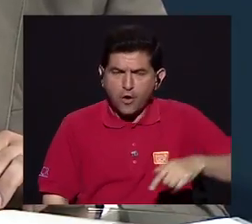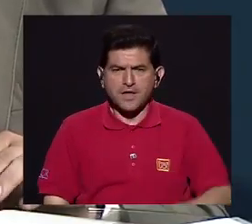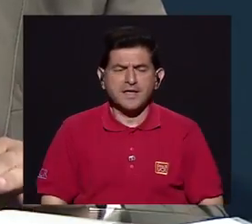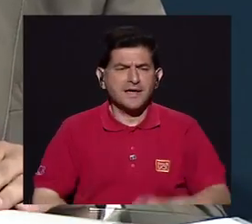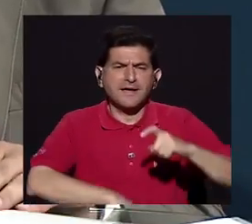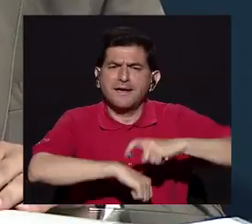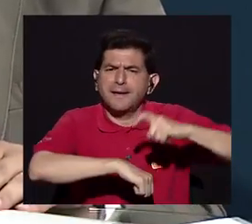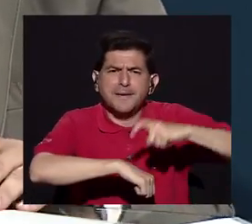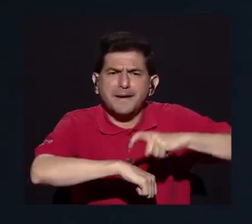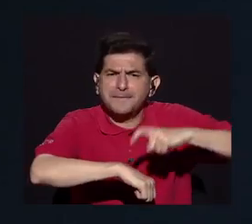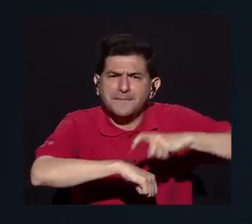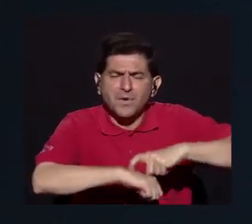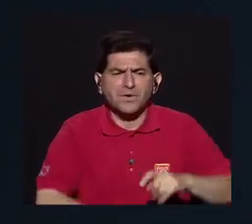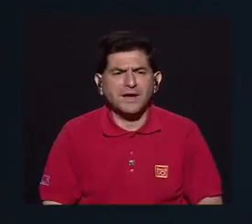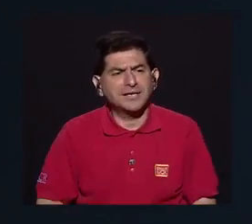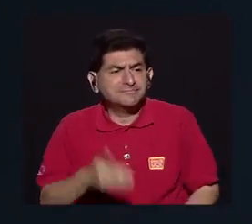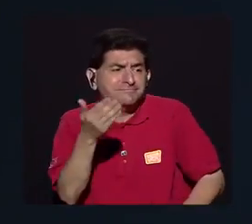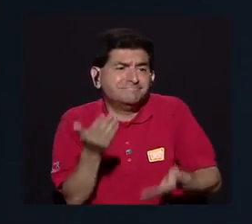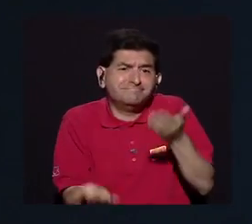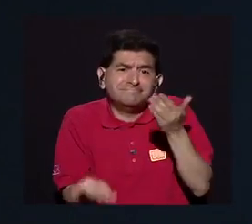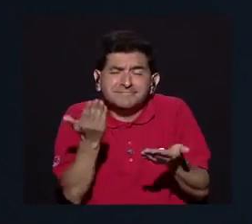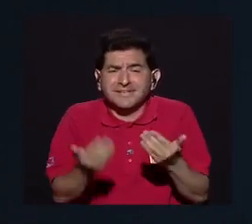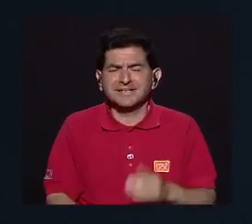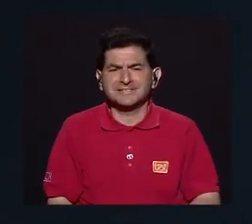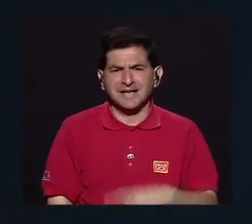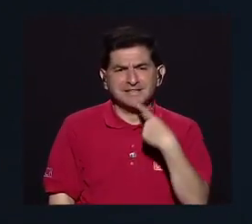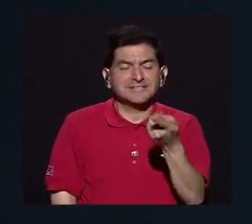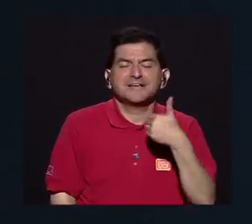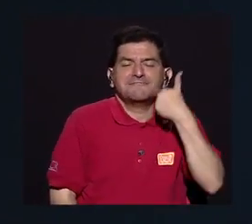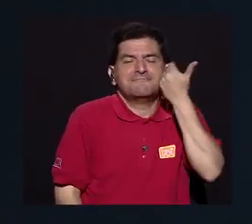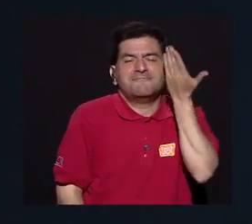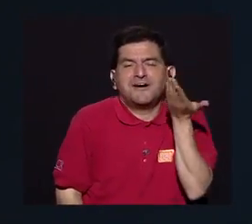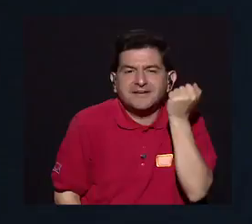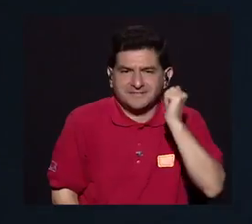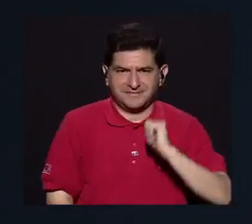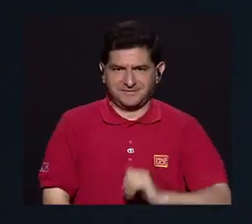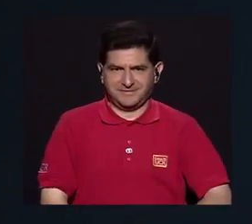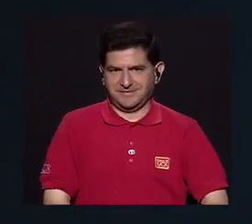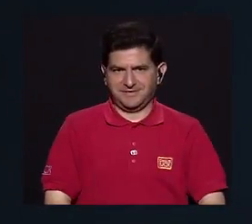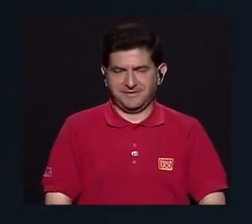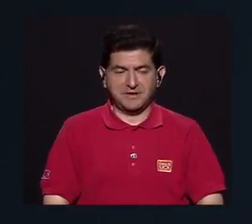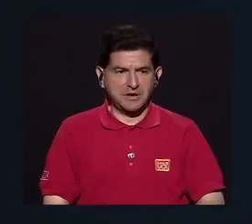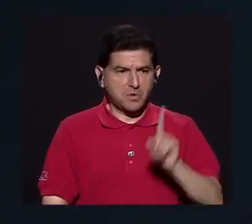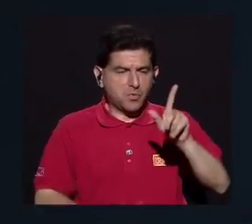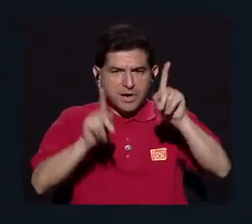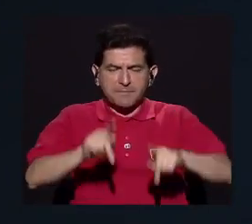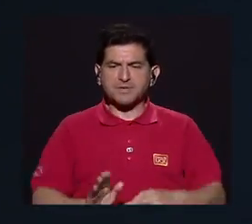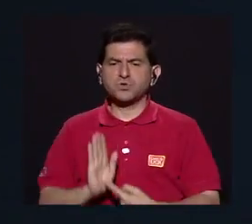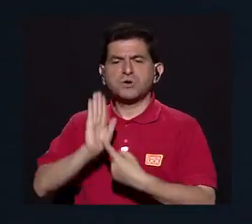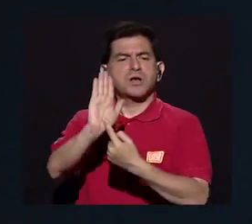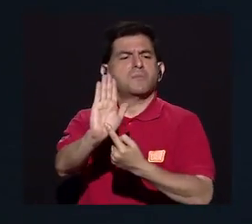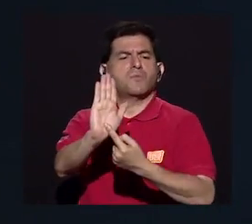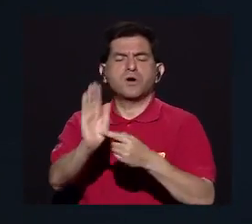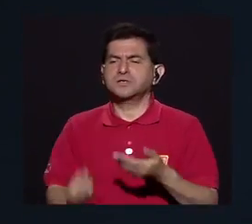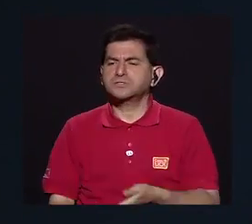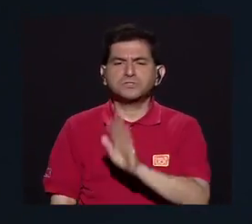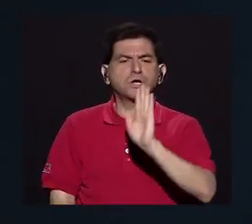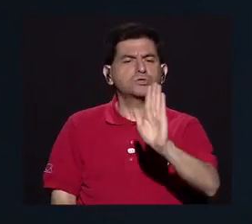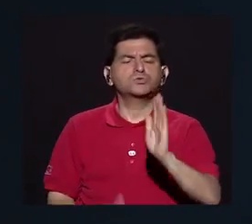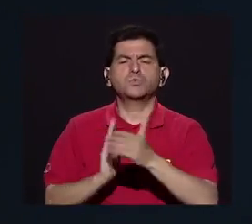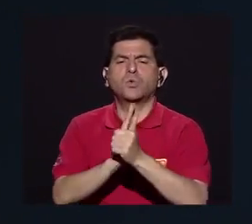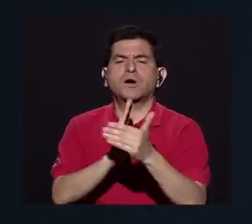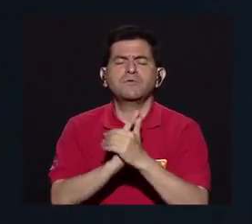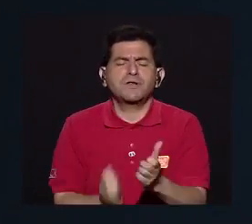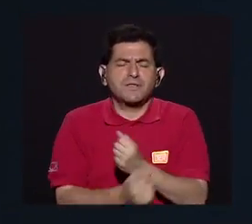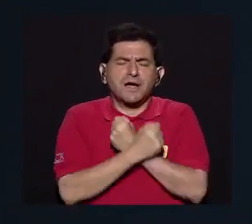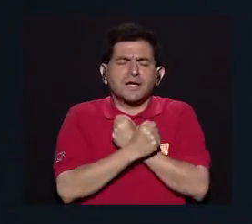en esta época, podría ser, por así decirlo, fácil si alguien expone y exhibe su talento y